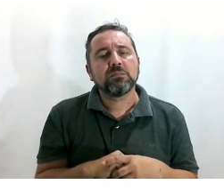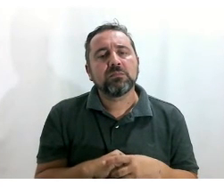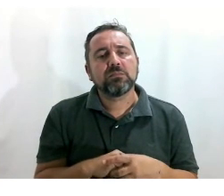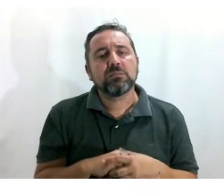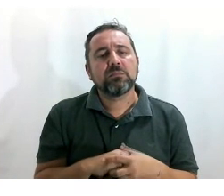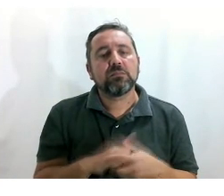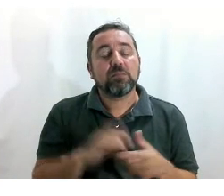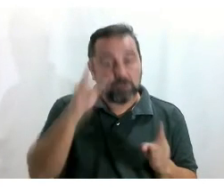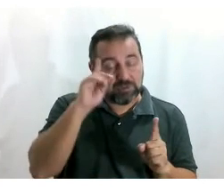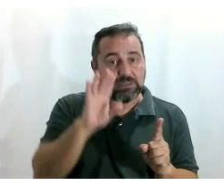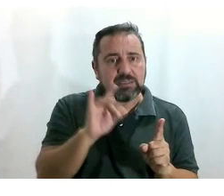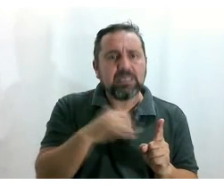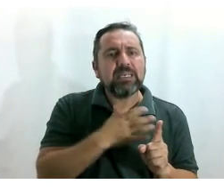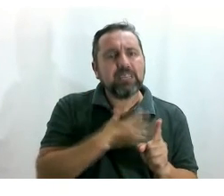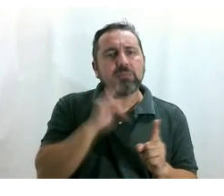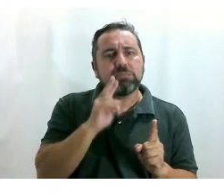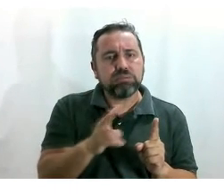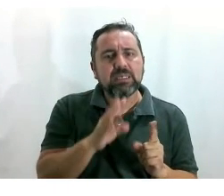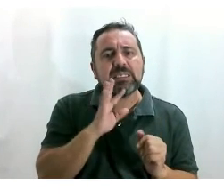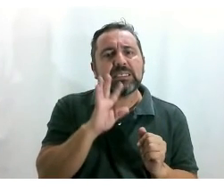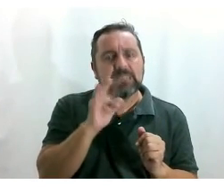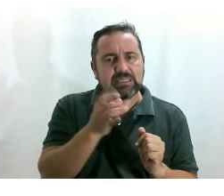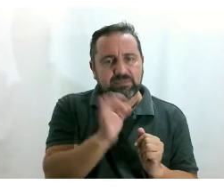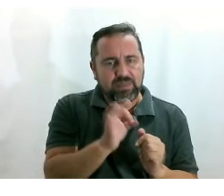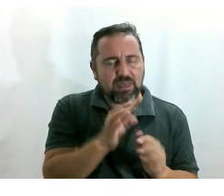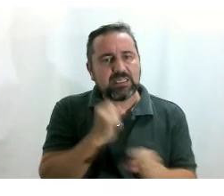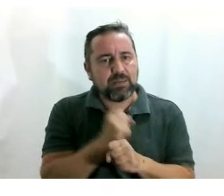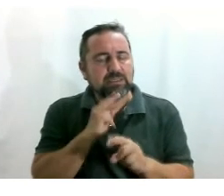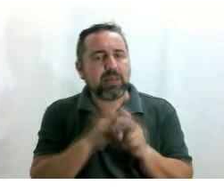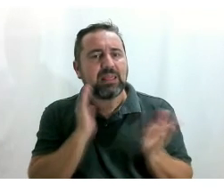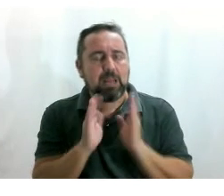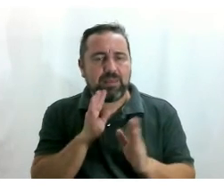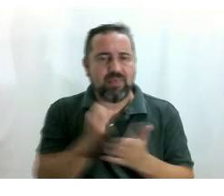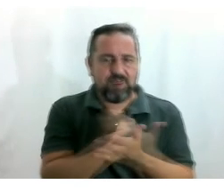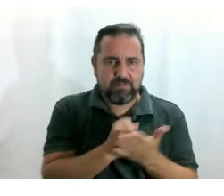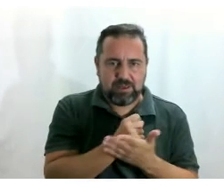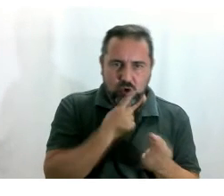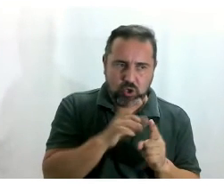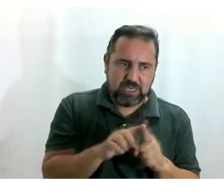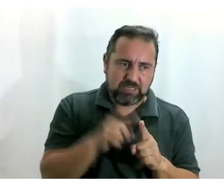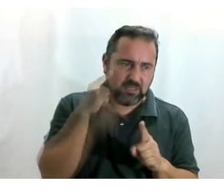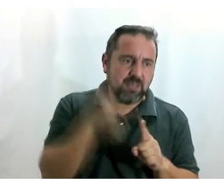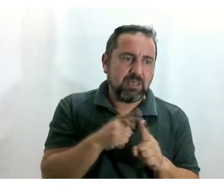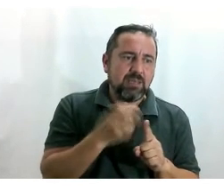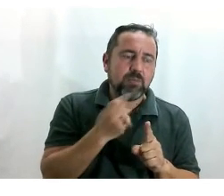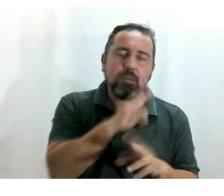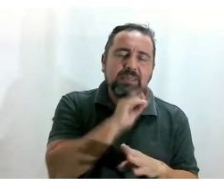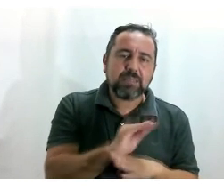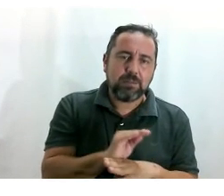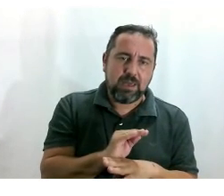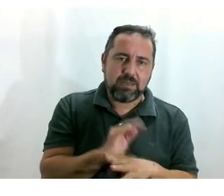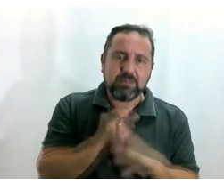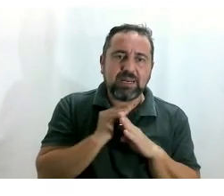Sí, Carmen, yo quería indicar que sí que es cierto que se trabaja en terapias farmacológicas para preservar los